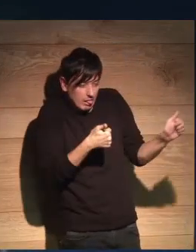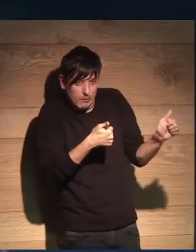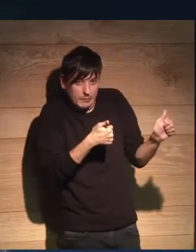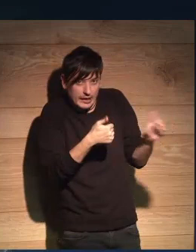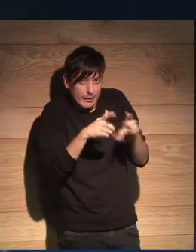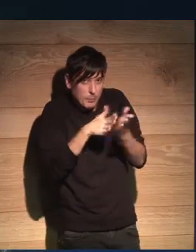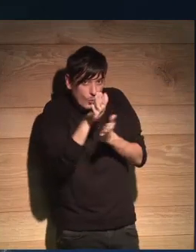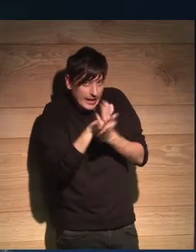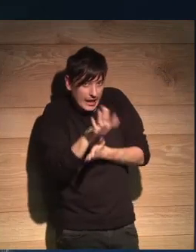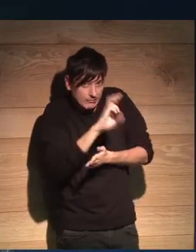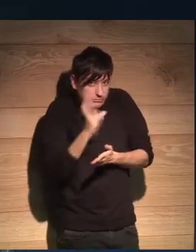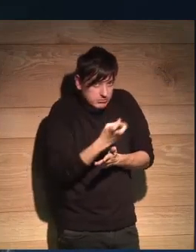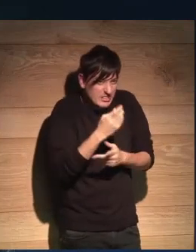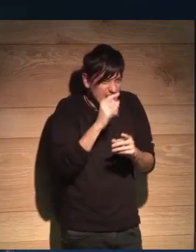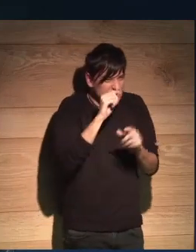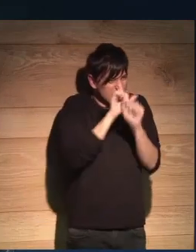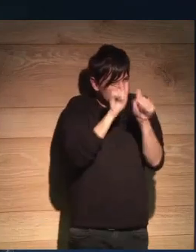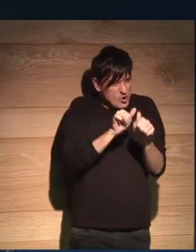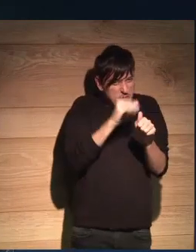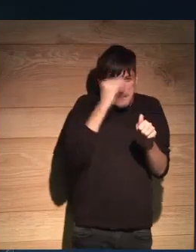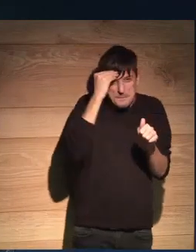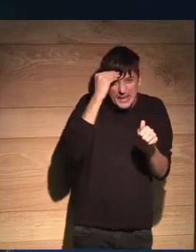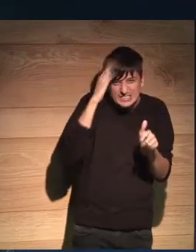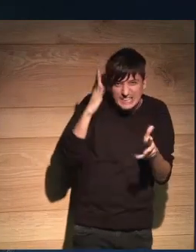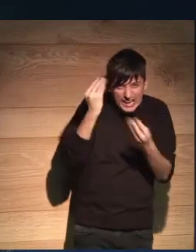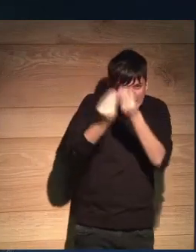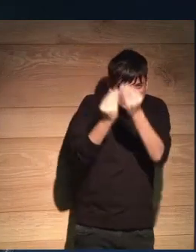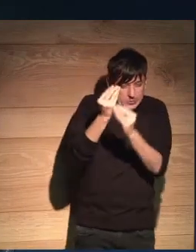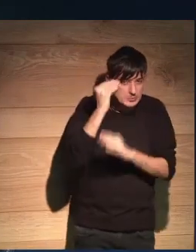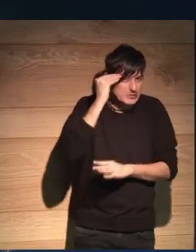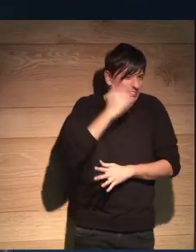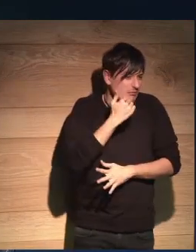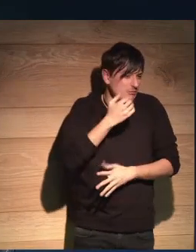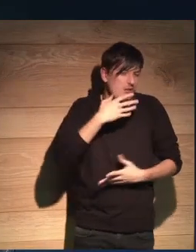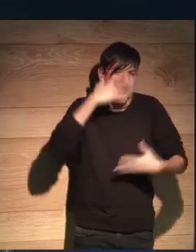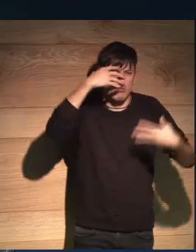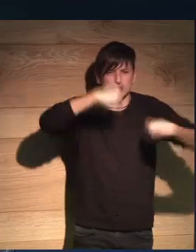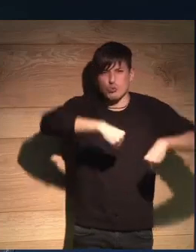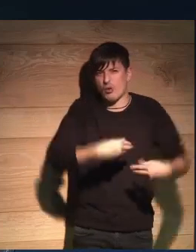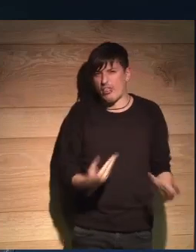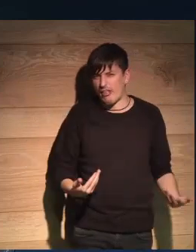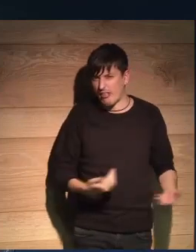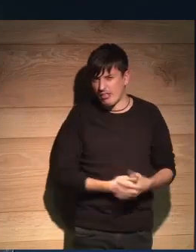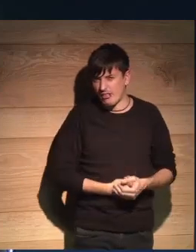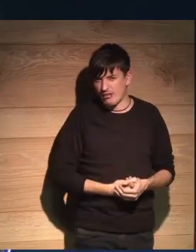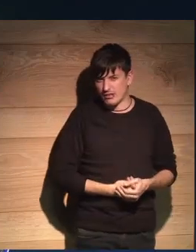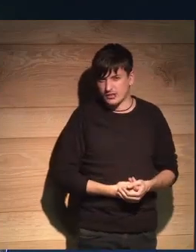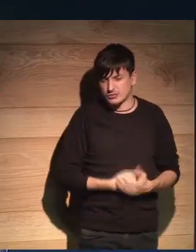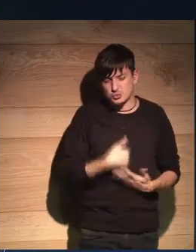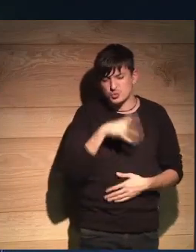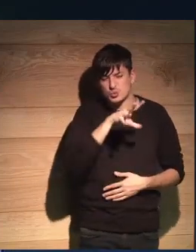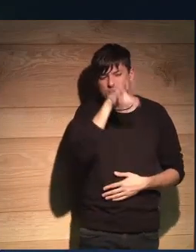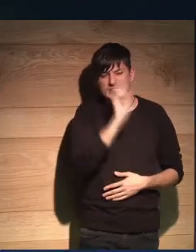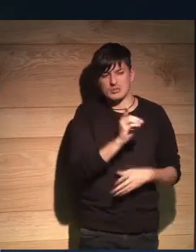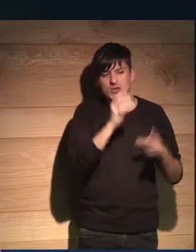la publica. Esa forma de pensar creo que es un poco absurda, ¿vale? Creo que yo no